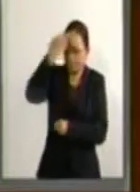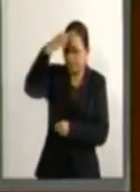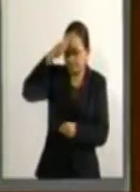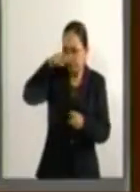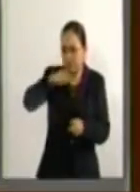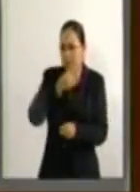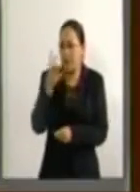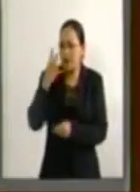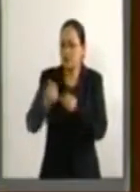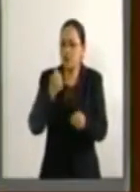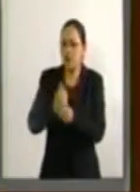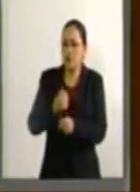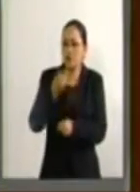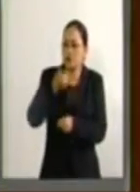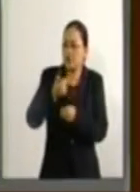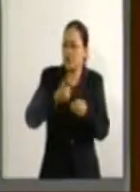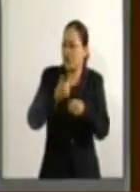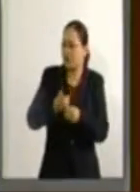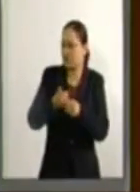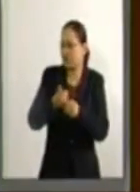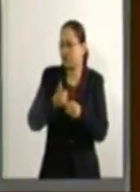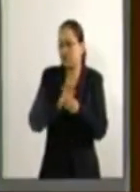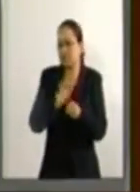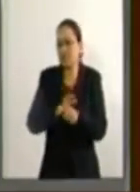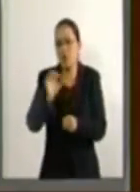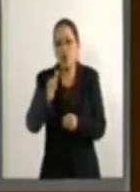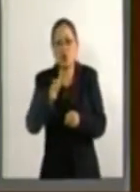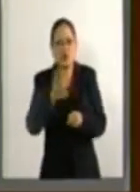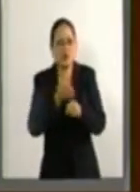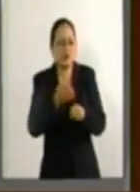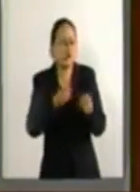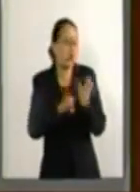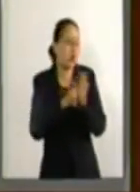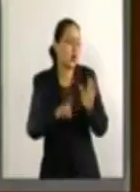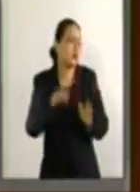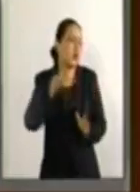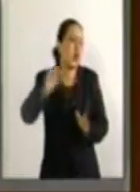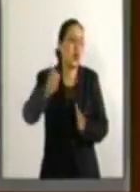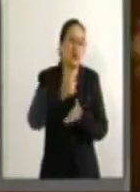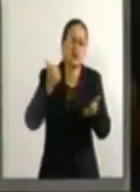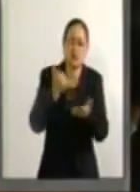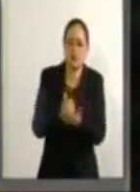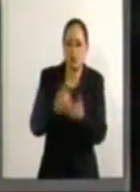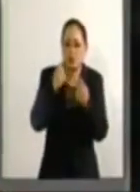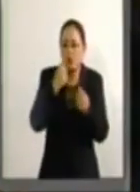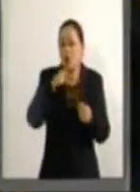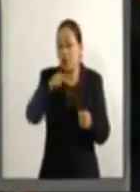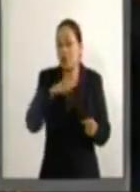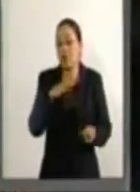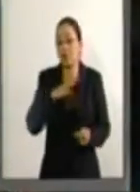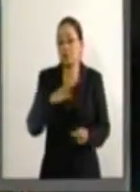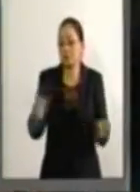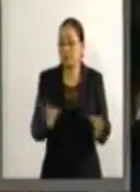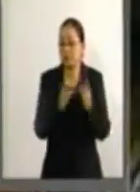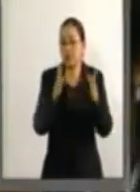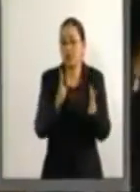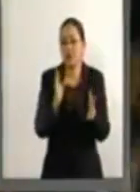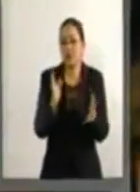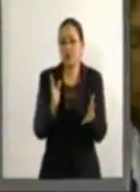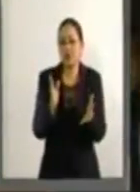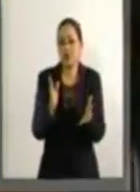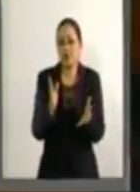por varios años, en cualquier, vamos a decir, en cualquier estado, vamos a decir, o en cualquier ciudad, y de pronto se